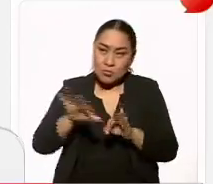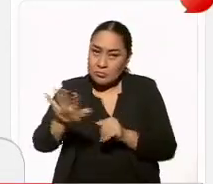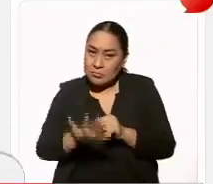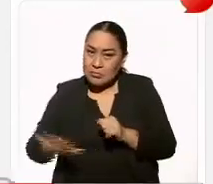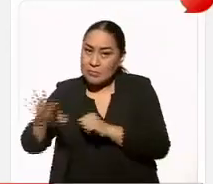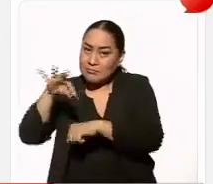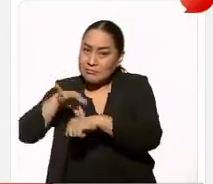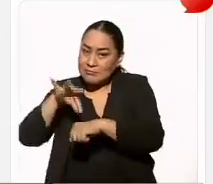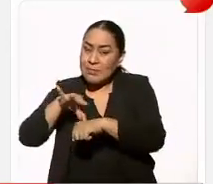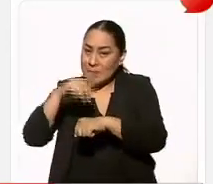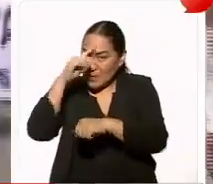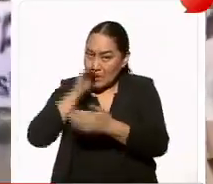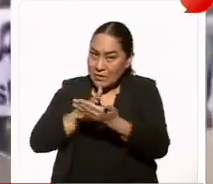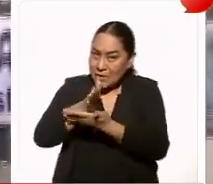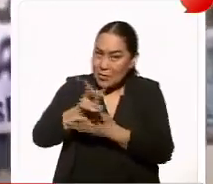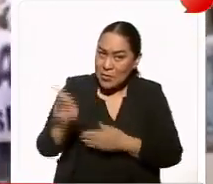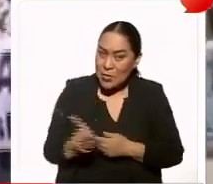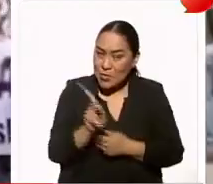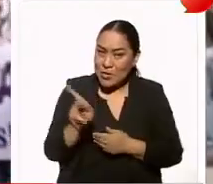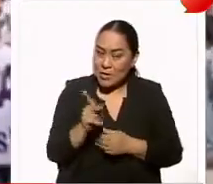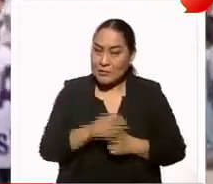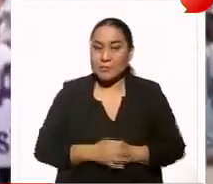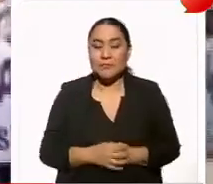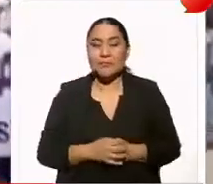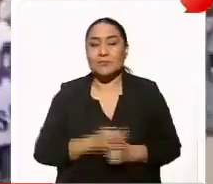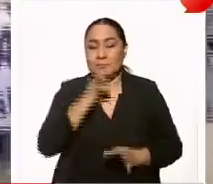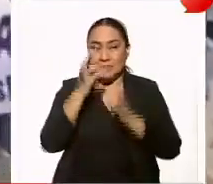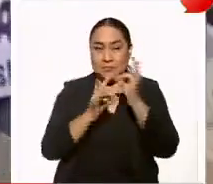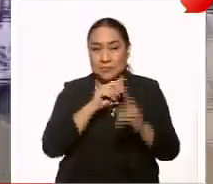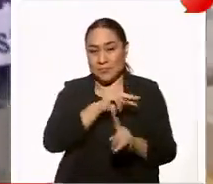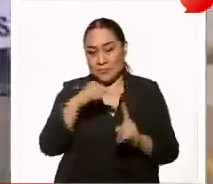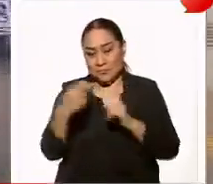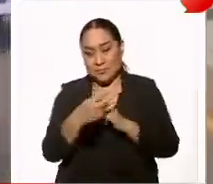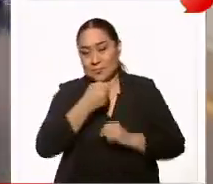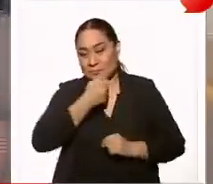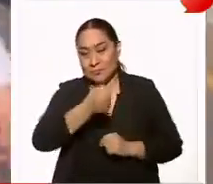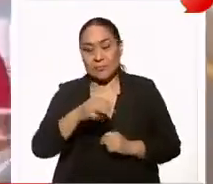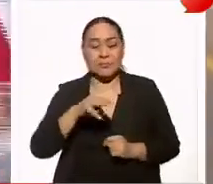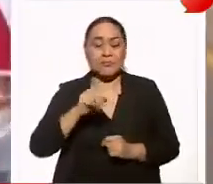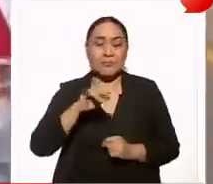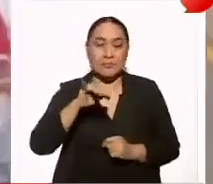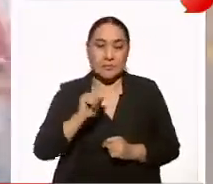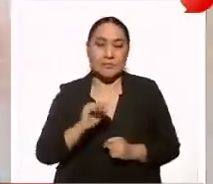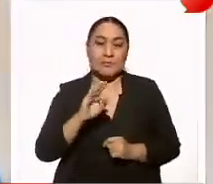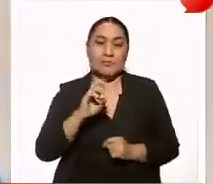sanitario accesible a toda la población. Punto de referencia, María Fernanda Ruiz.